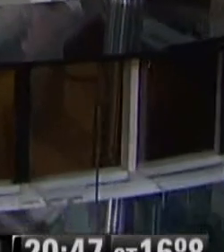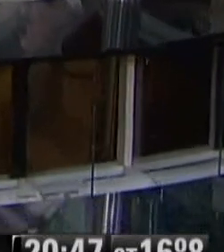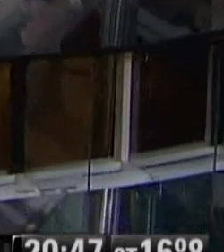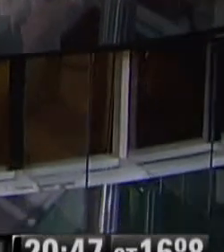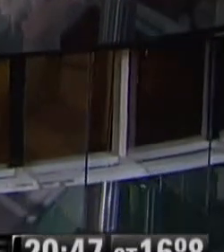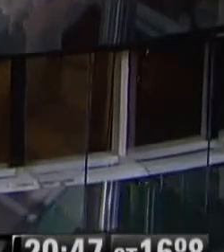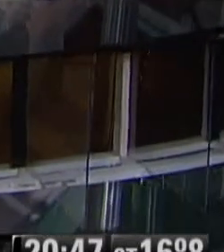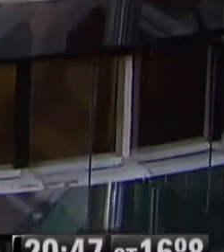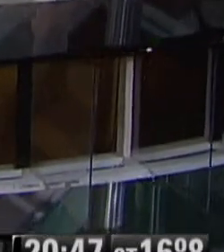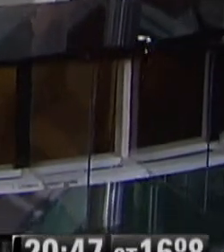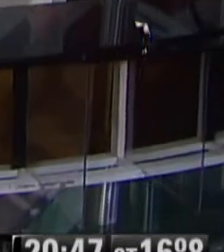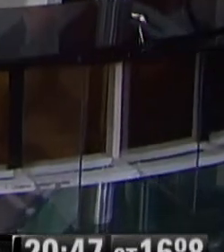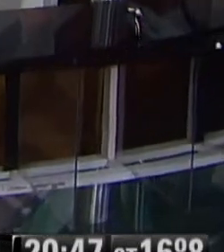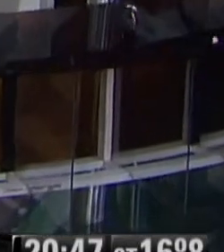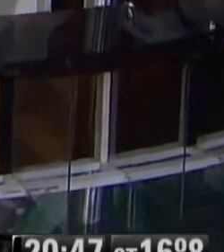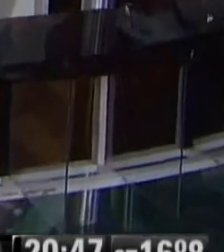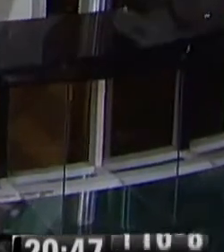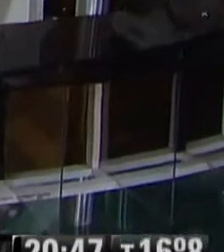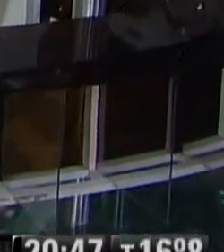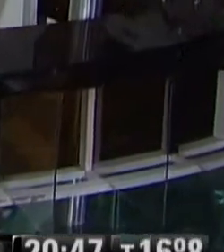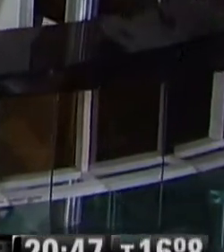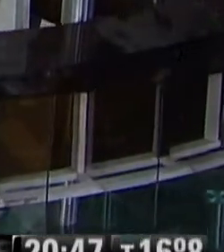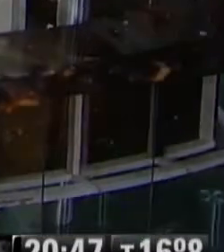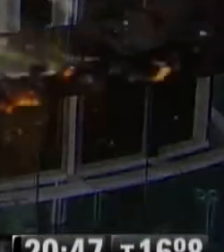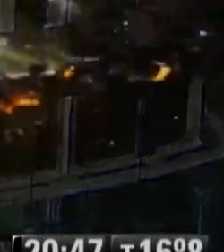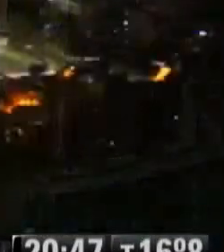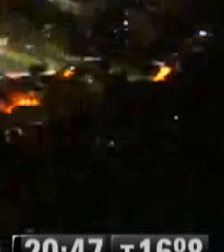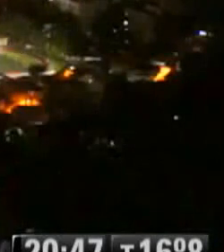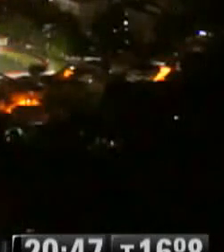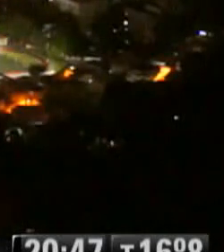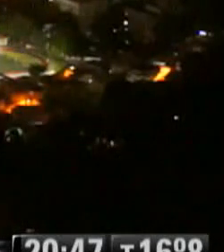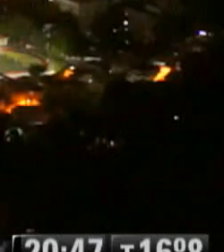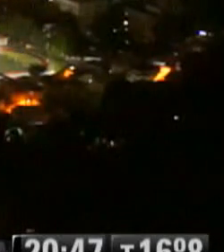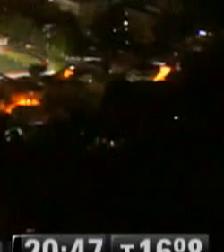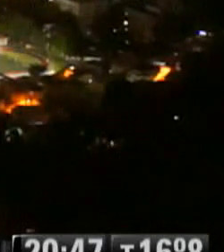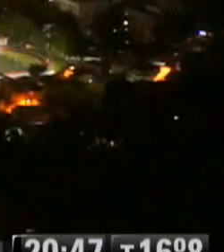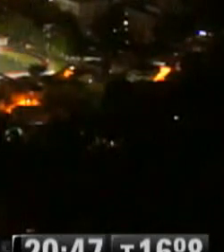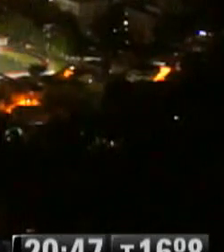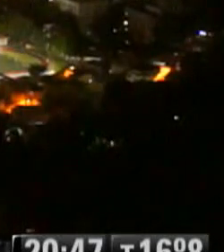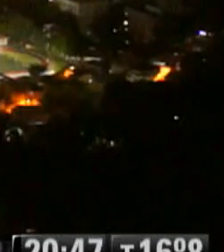The world.